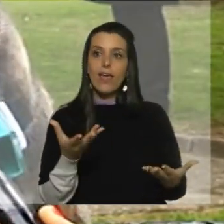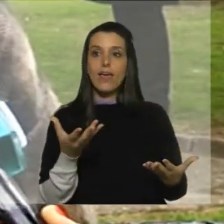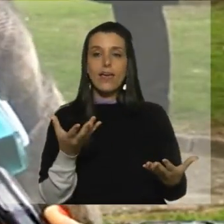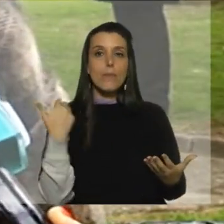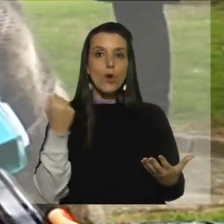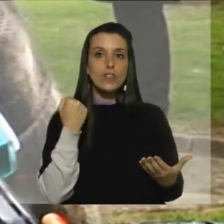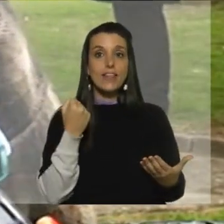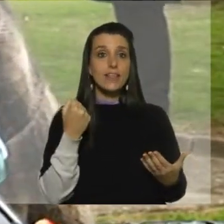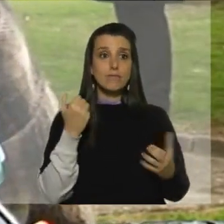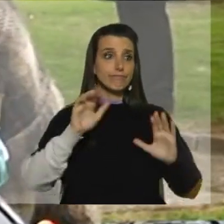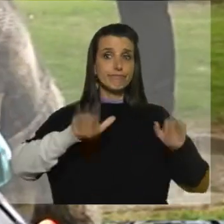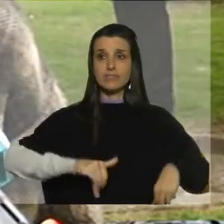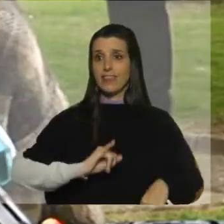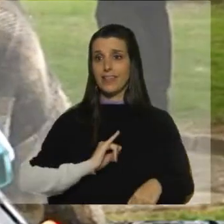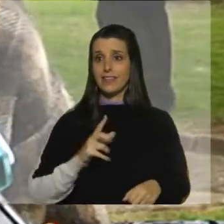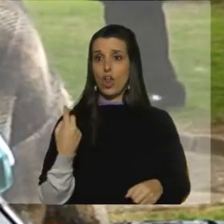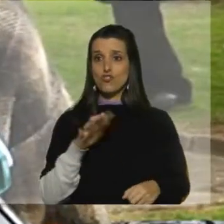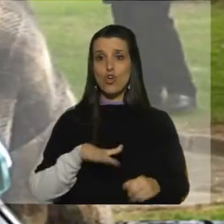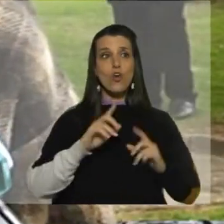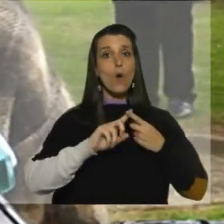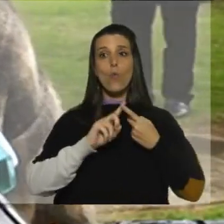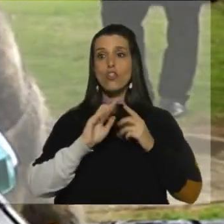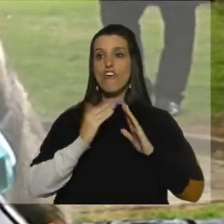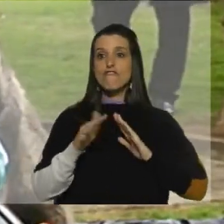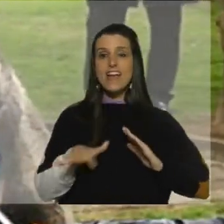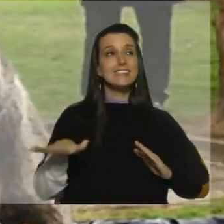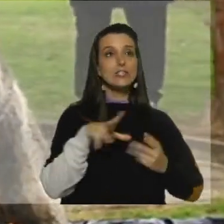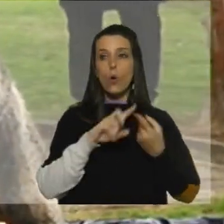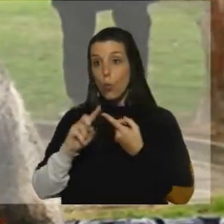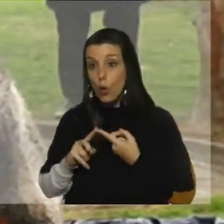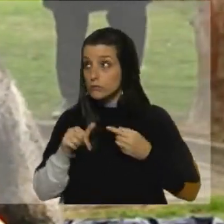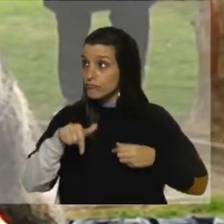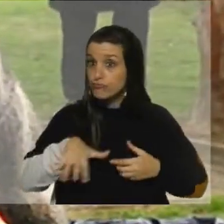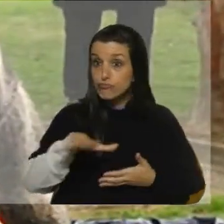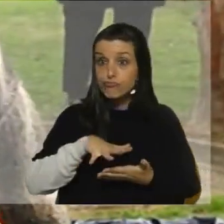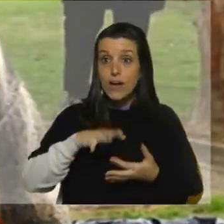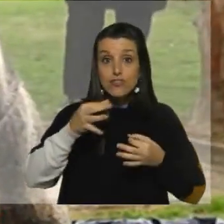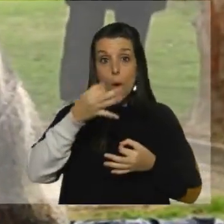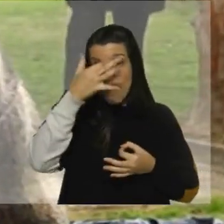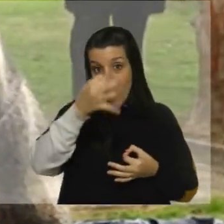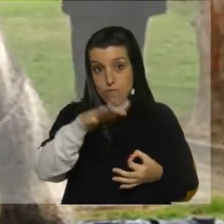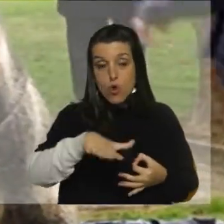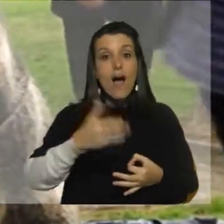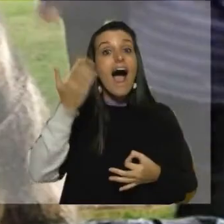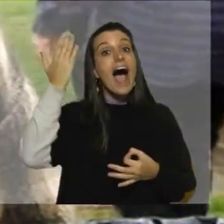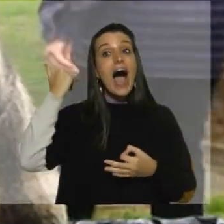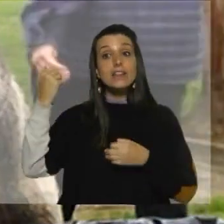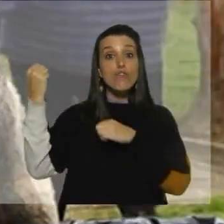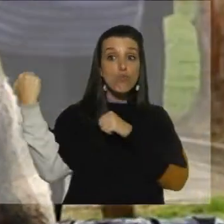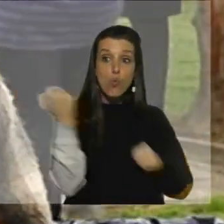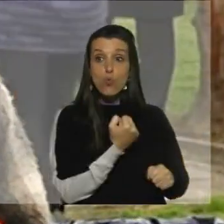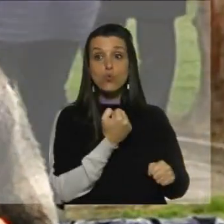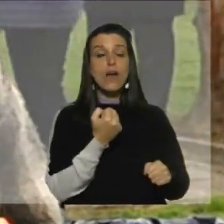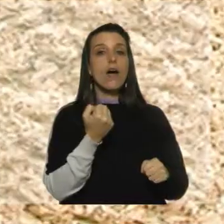concepción que es parte de nuestra identidad, el acuerdo de vecinos por encima de todas las cosas. En aquel momento, lo que cuentan los historiadores, que dejaron sus diferencias